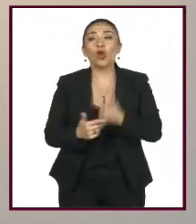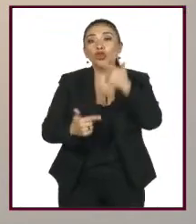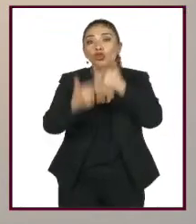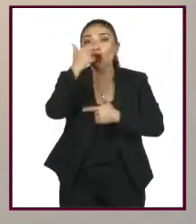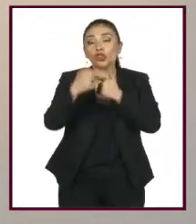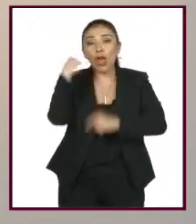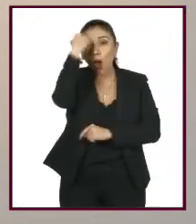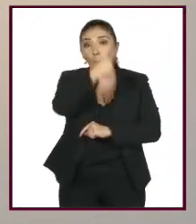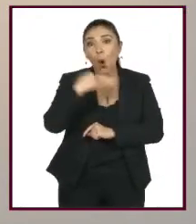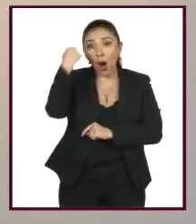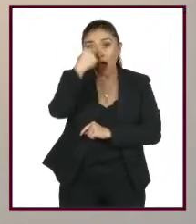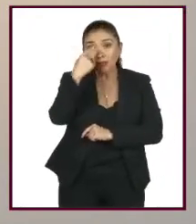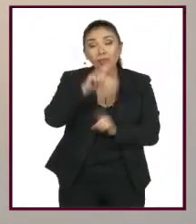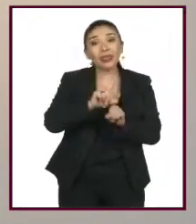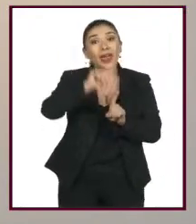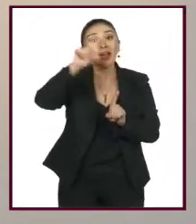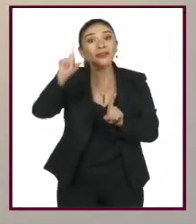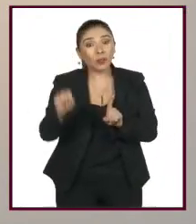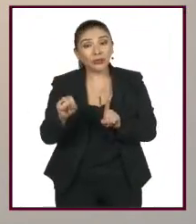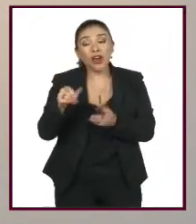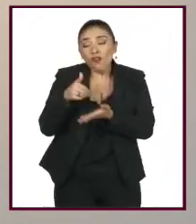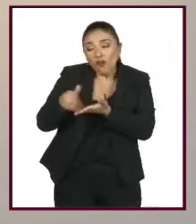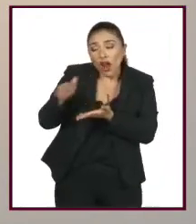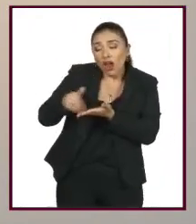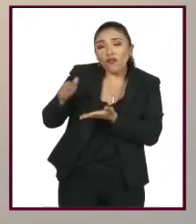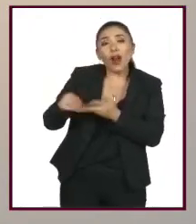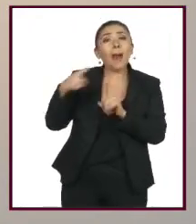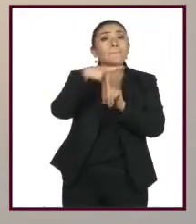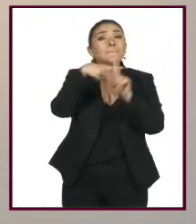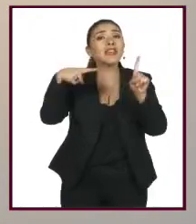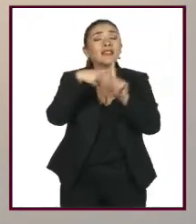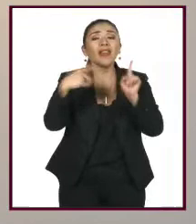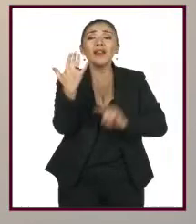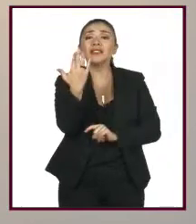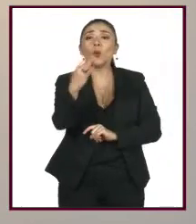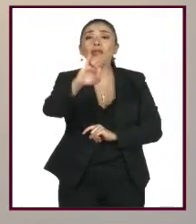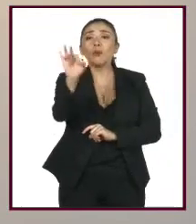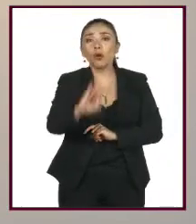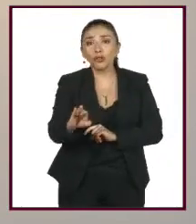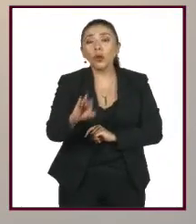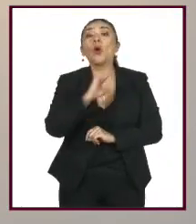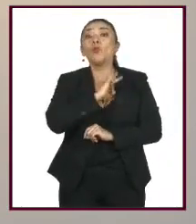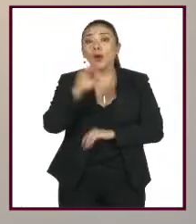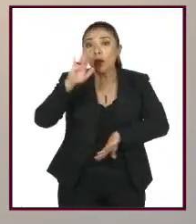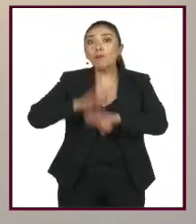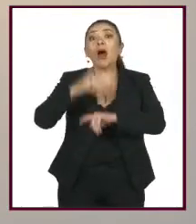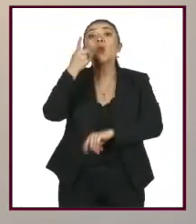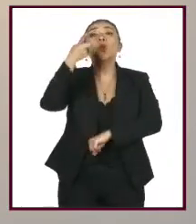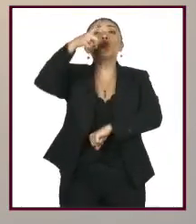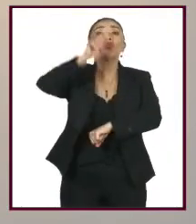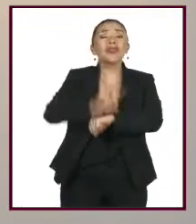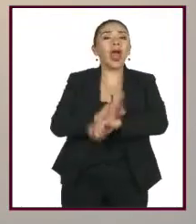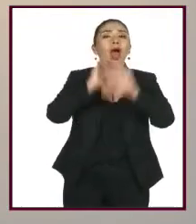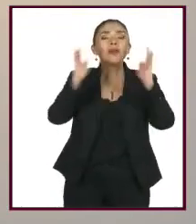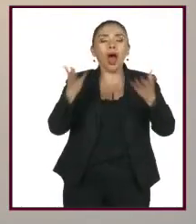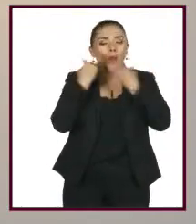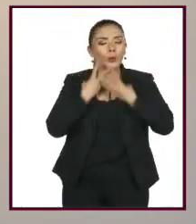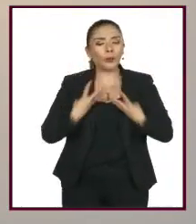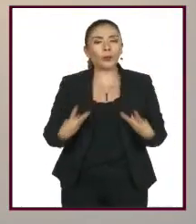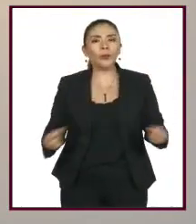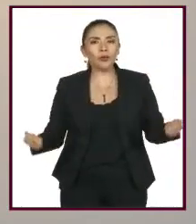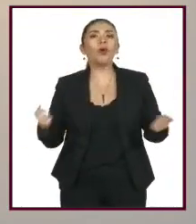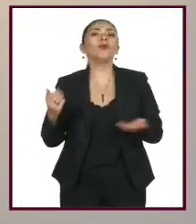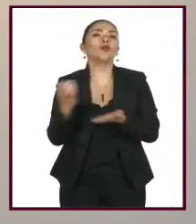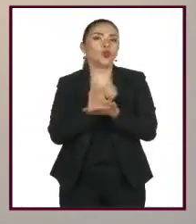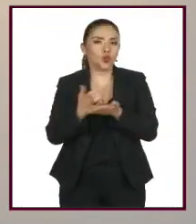de haberla consumido, solo el 50%, ¿no? Entonces puede tardar hasta un día en que se elimine por completo y los efectos